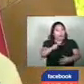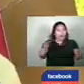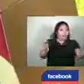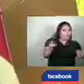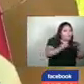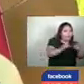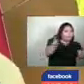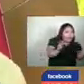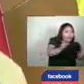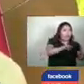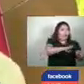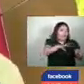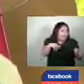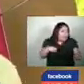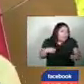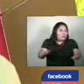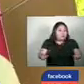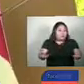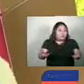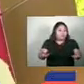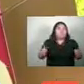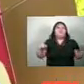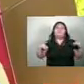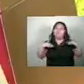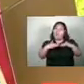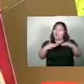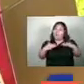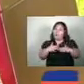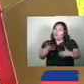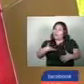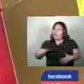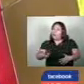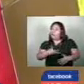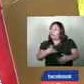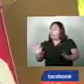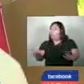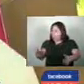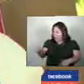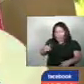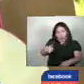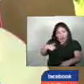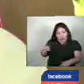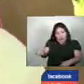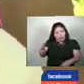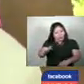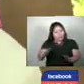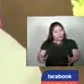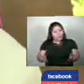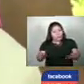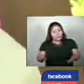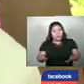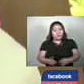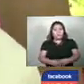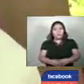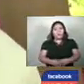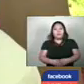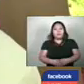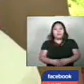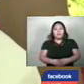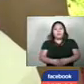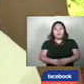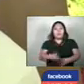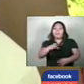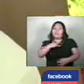con otras familias y aparte de eso que nosotros venimos porque tenemos un